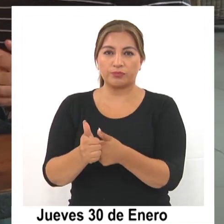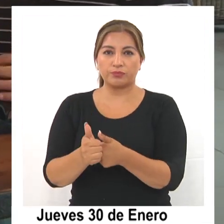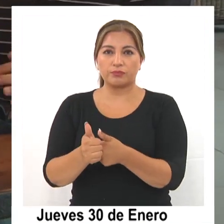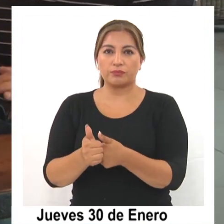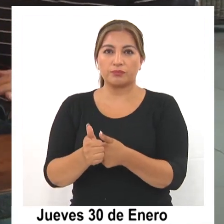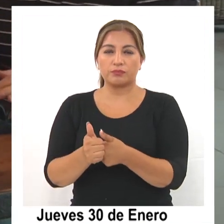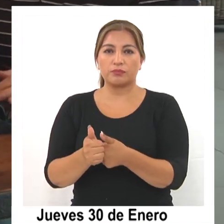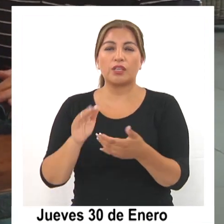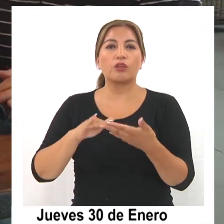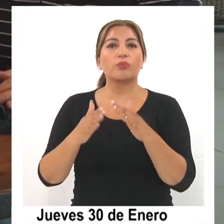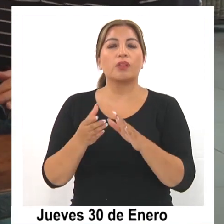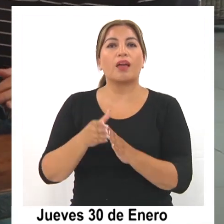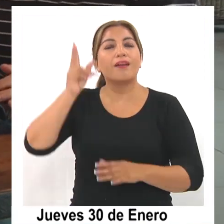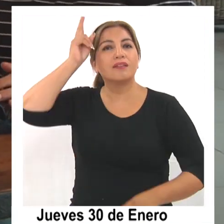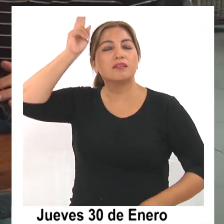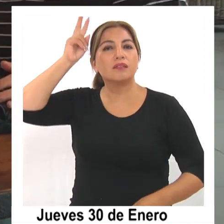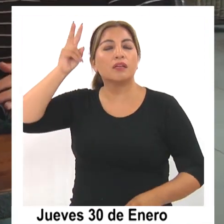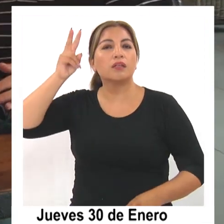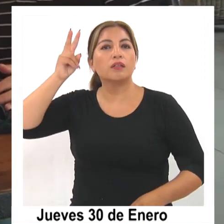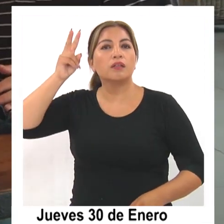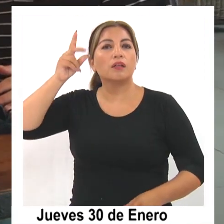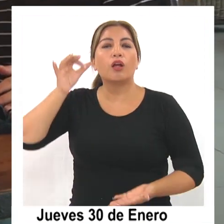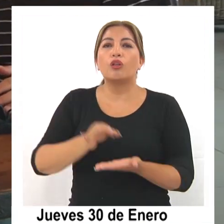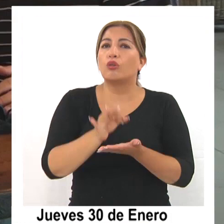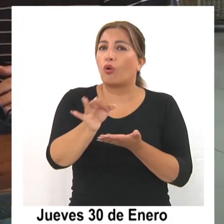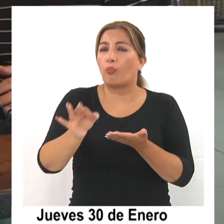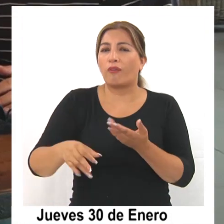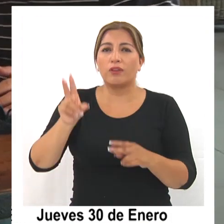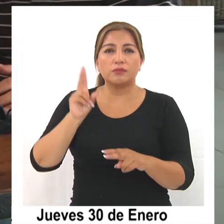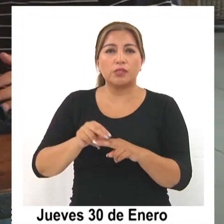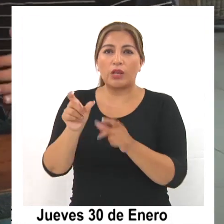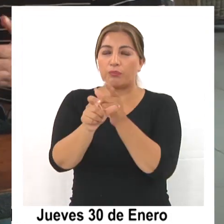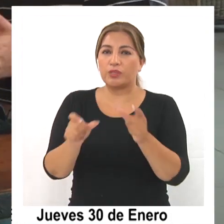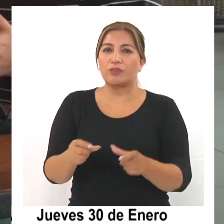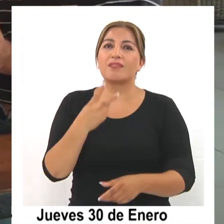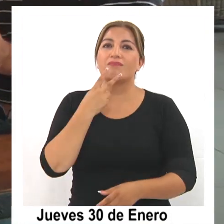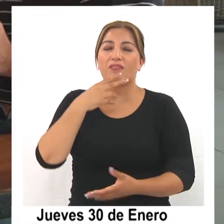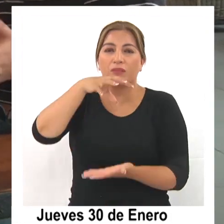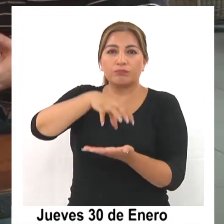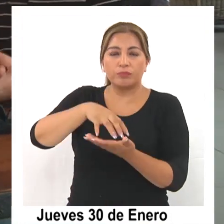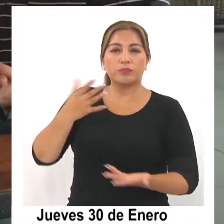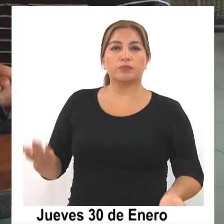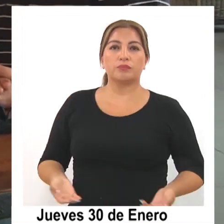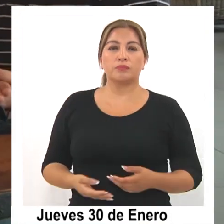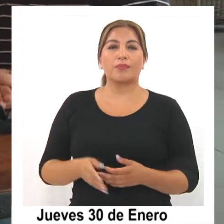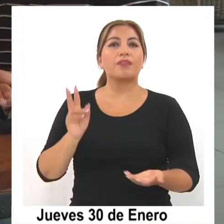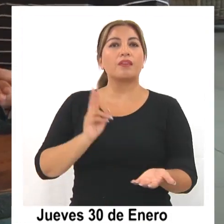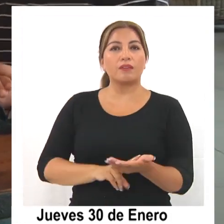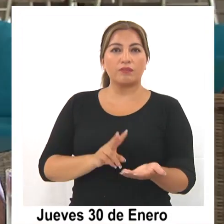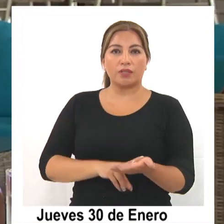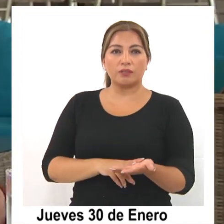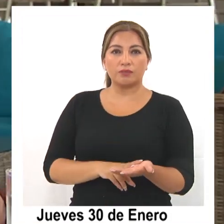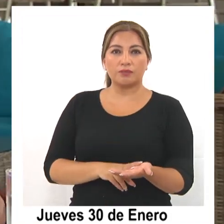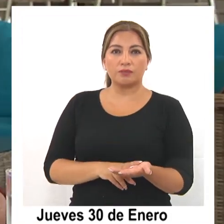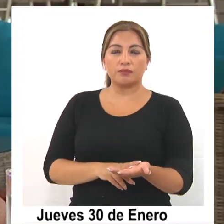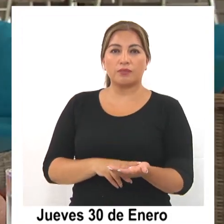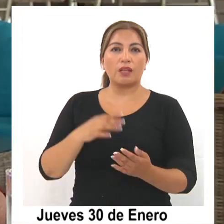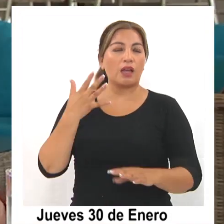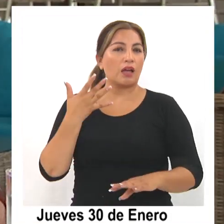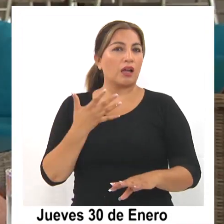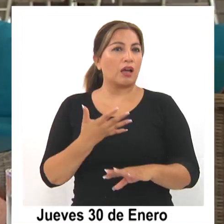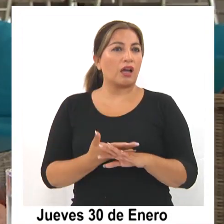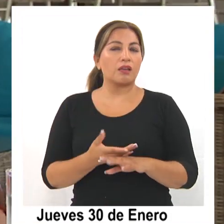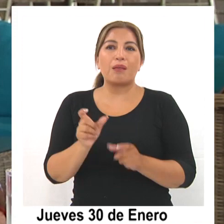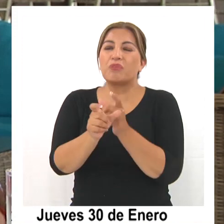entre las comunidades indígenas los pueblos originarios y la gente que vive en la ciudad? Sin lugar a dudas Karim hay